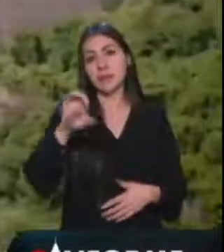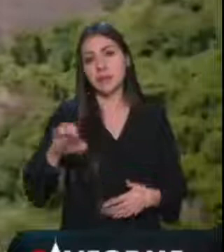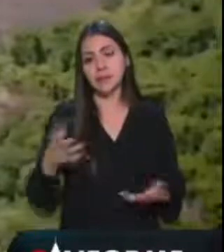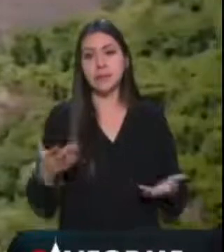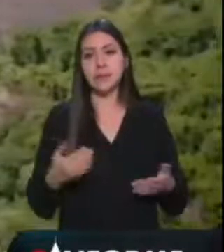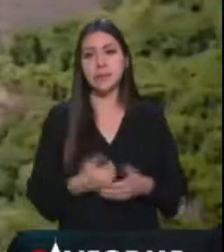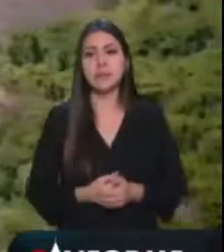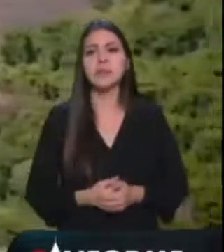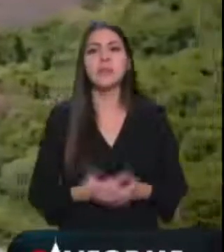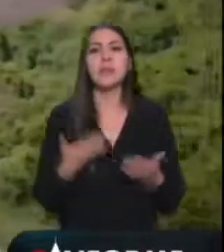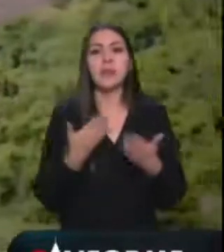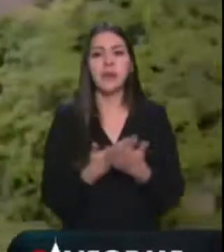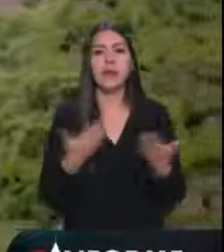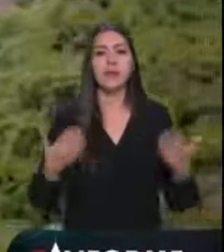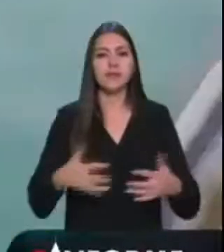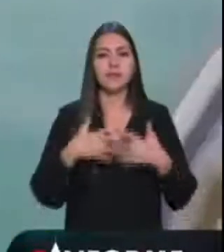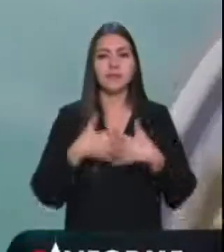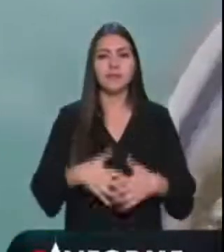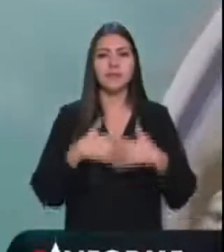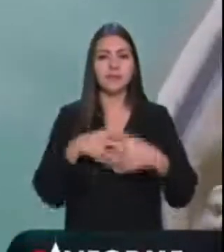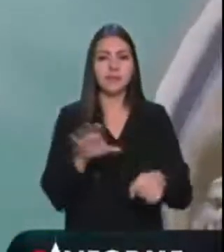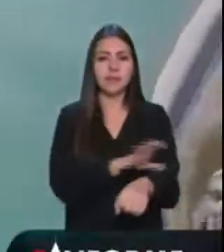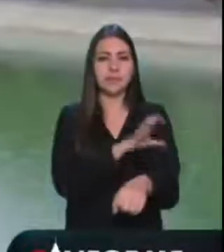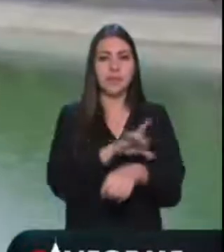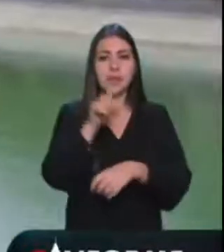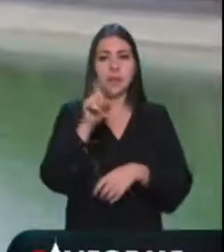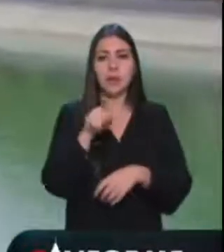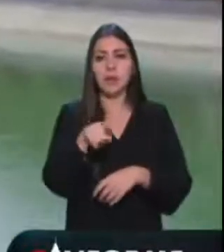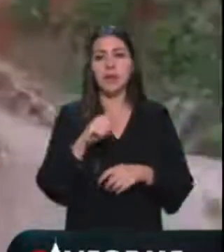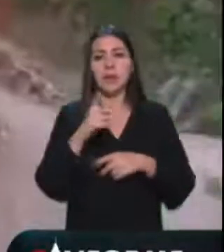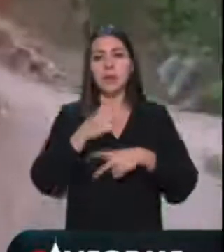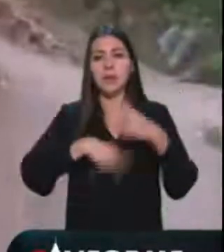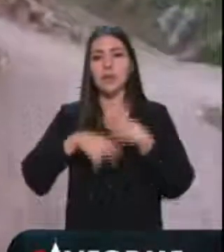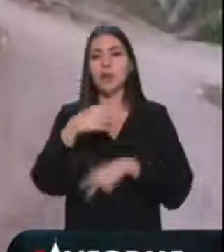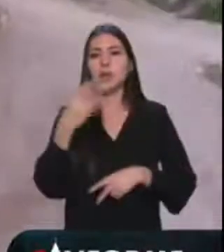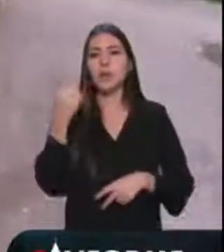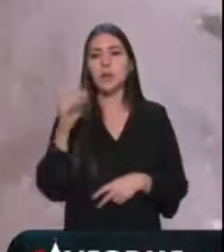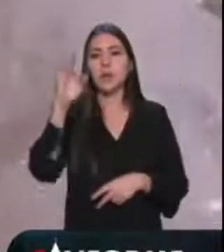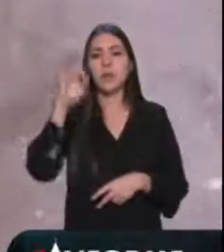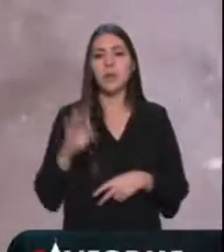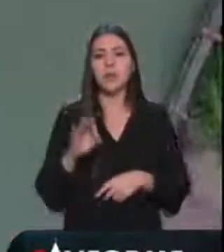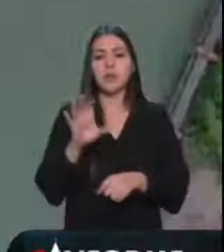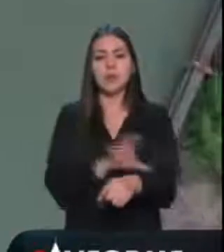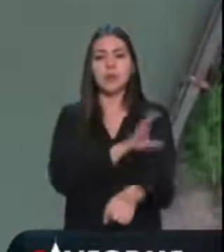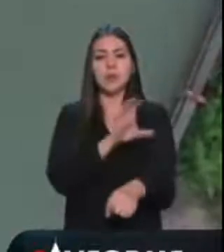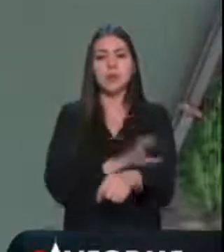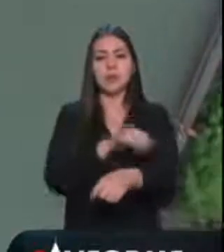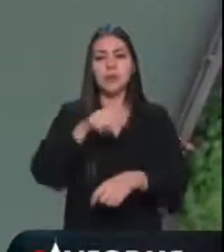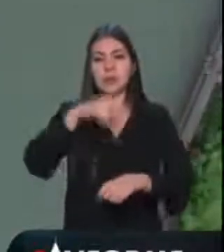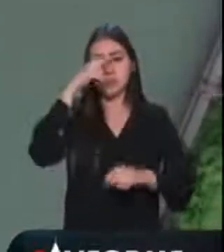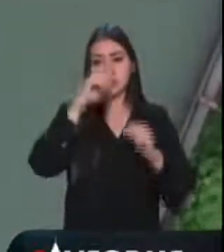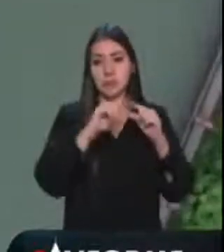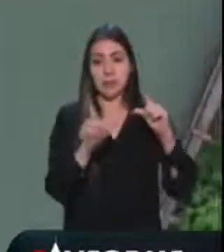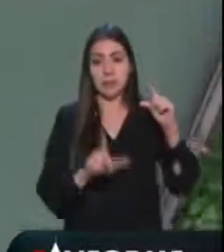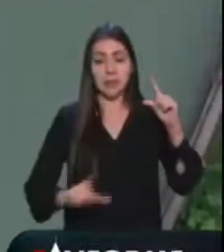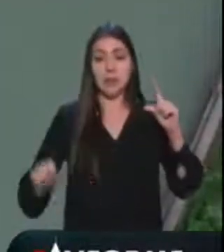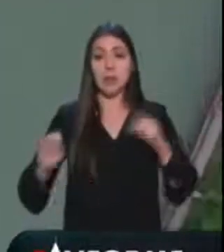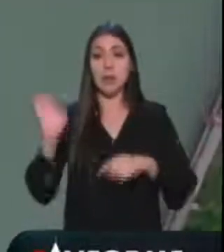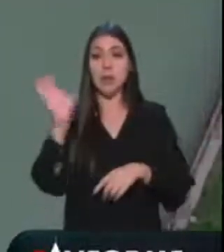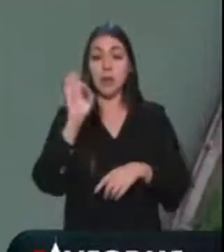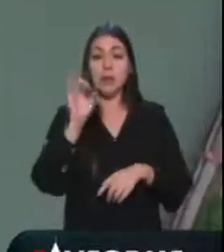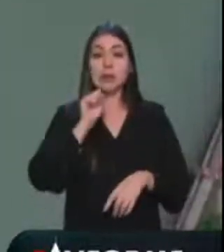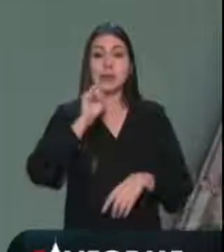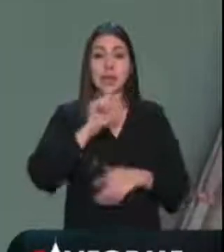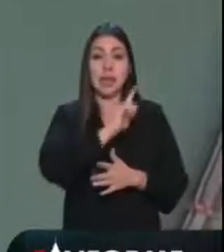Actualmente, las hidroeléctricas generan 9% de la producción de energía en el país. Con la reforma, pasaría inmediatamente al doble, es